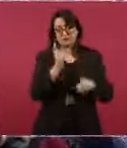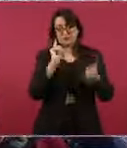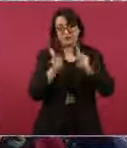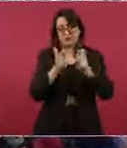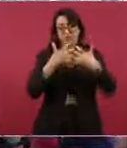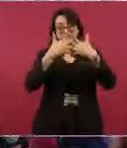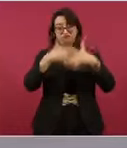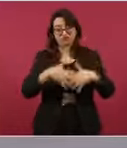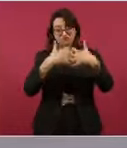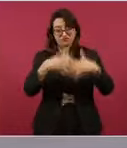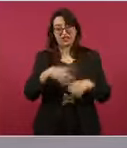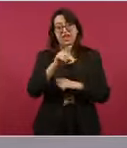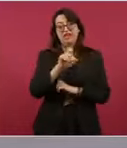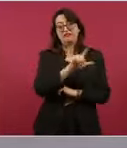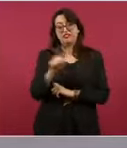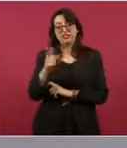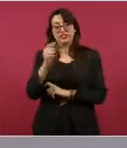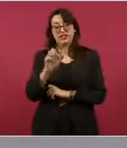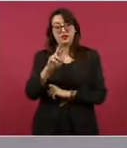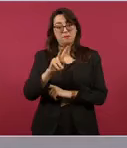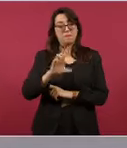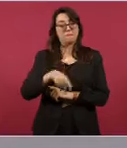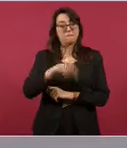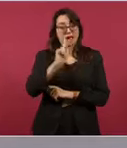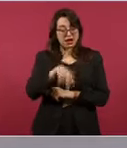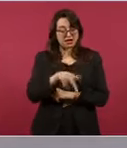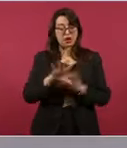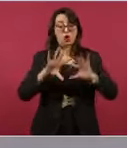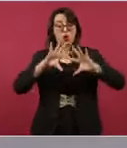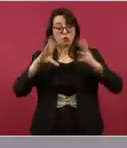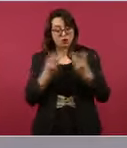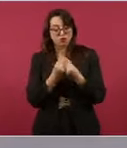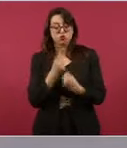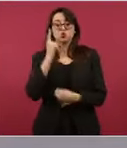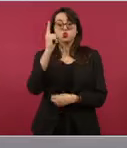nuestro proceso alcanza ya 1.200.000 barriles.